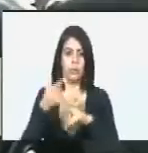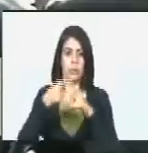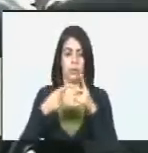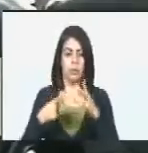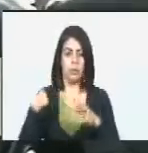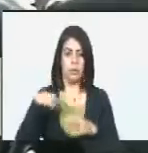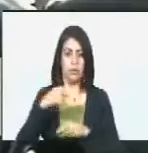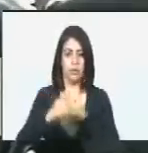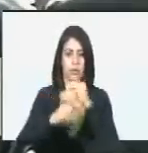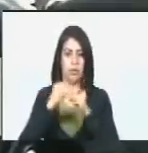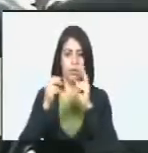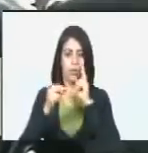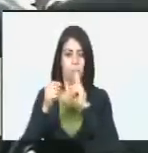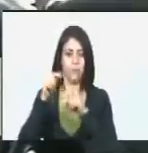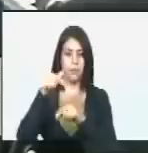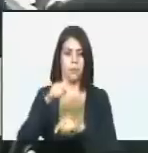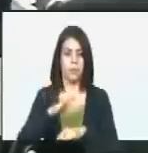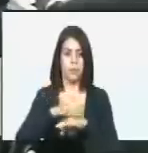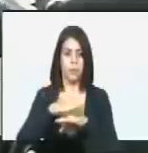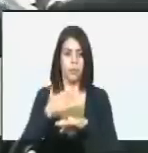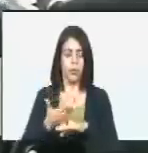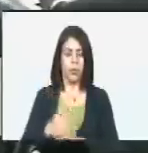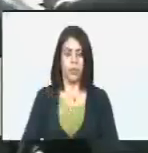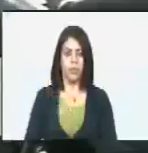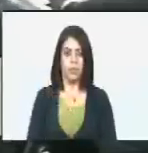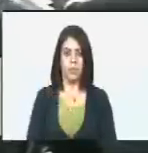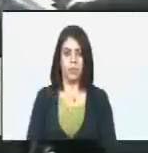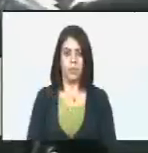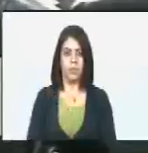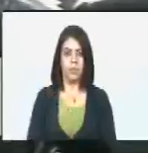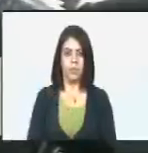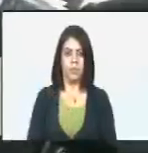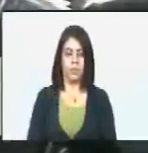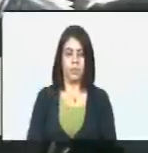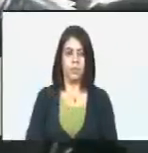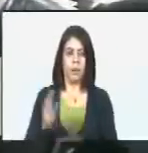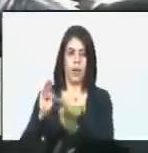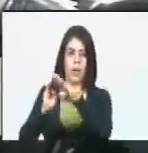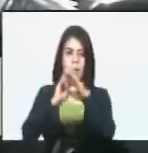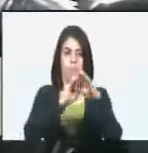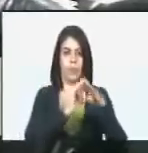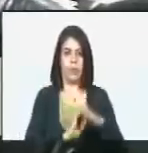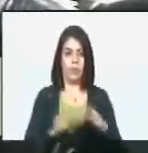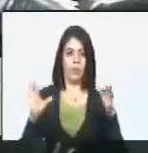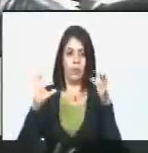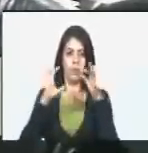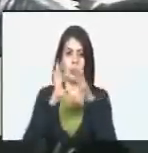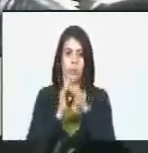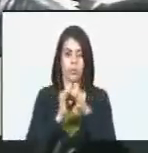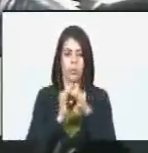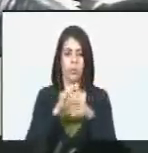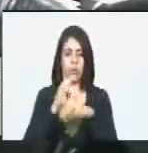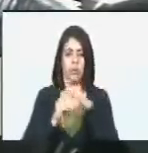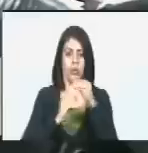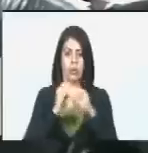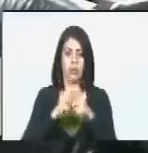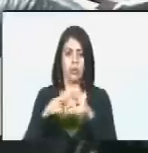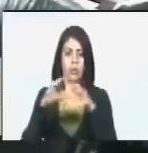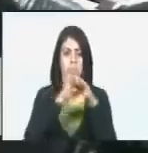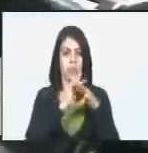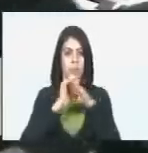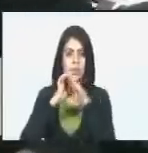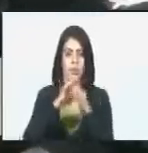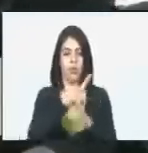despidiendo. ¿Por qué? Porque ella nos está convocando a ser unidos, a la unidad. Y ahí está el